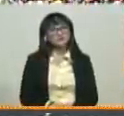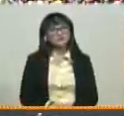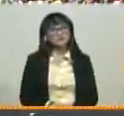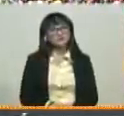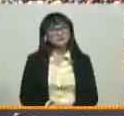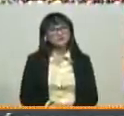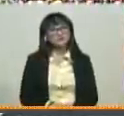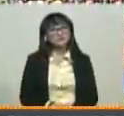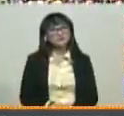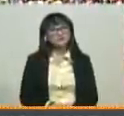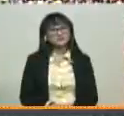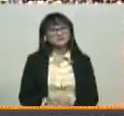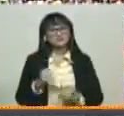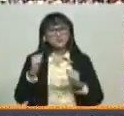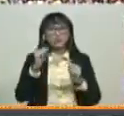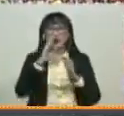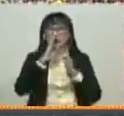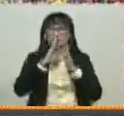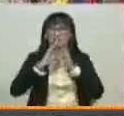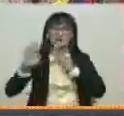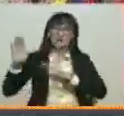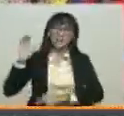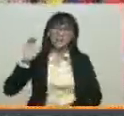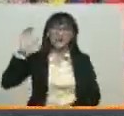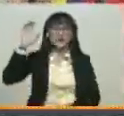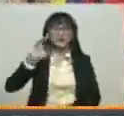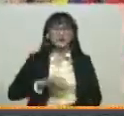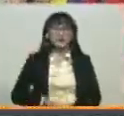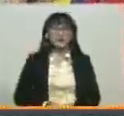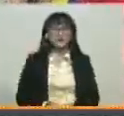héroe inmortal y eterno de la patria.